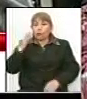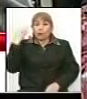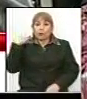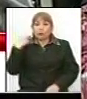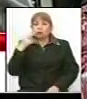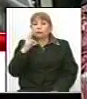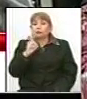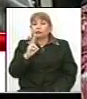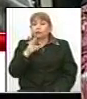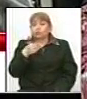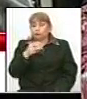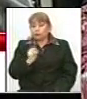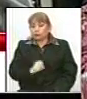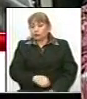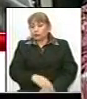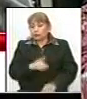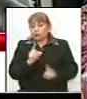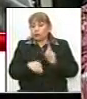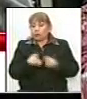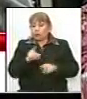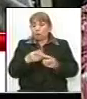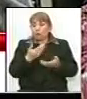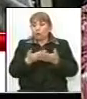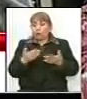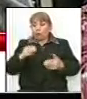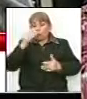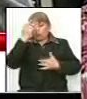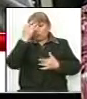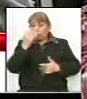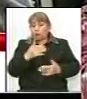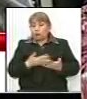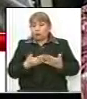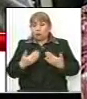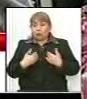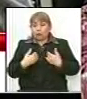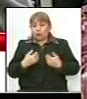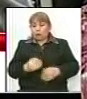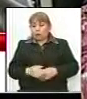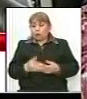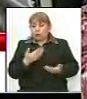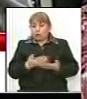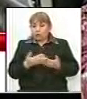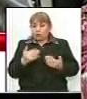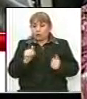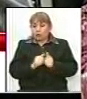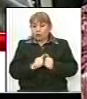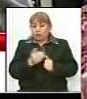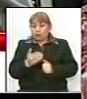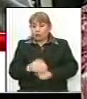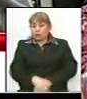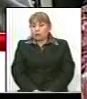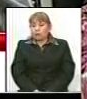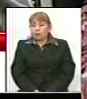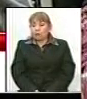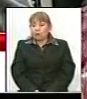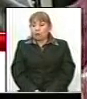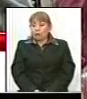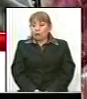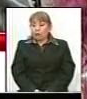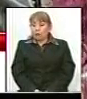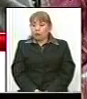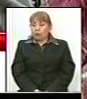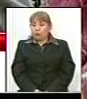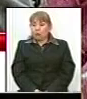VIH, ¿no? O algunos malestares crónicos como otro ítem, ¿no? Estamos hablando de la gran mayoría de población. La siguiente, por